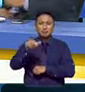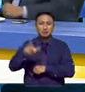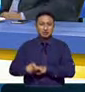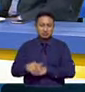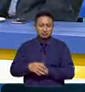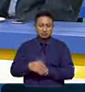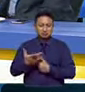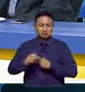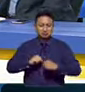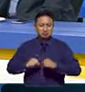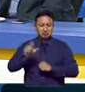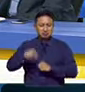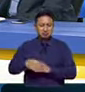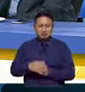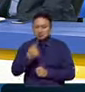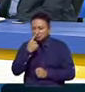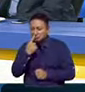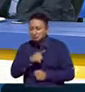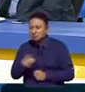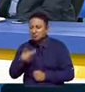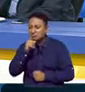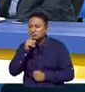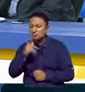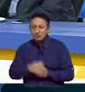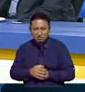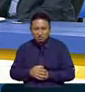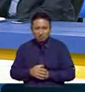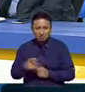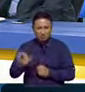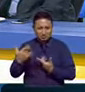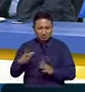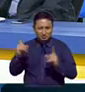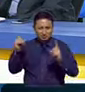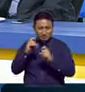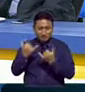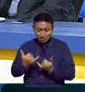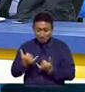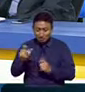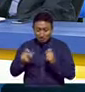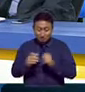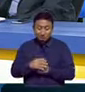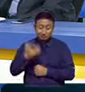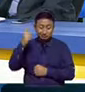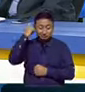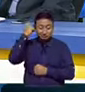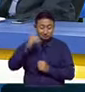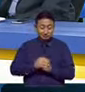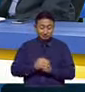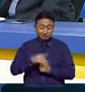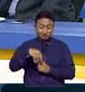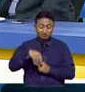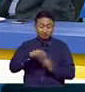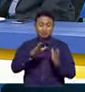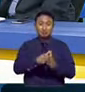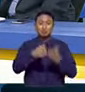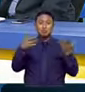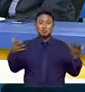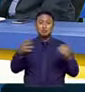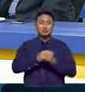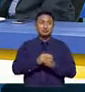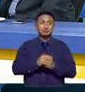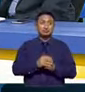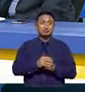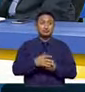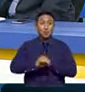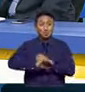de alguien que está realmente interesado en saber, que ya era difícil, aún más para la ciudadanía. Nosotros en la página web del Comercio, no es cuña, pero sí